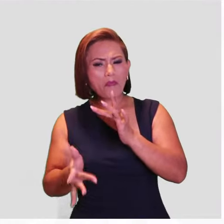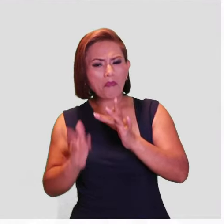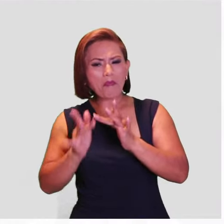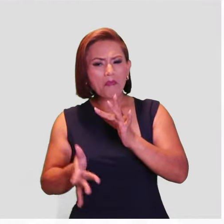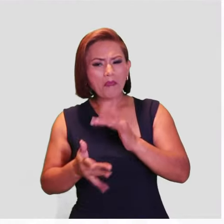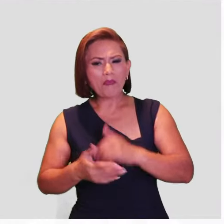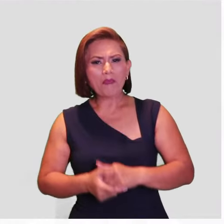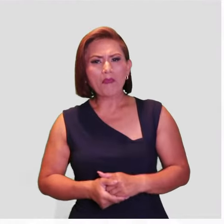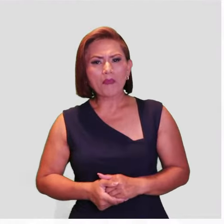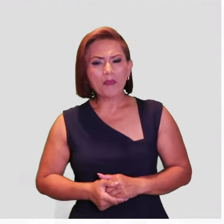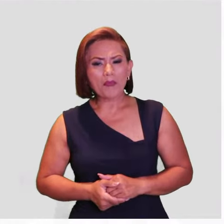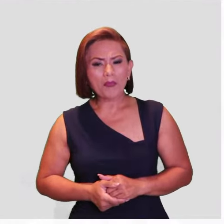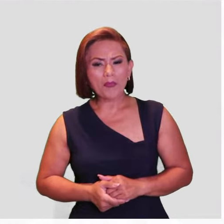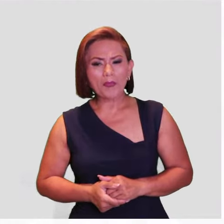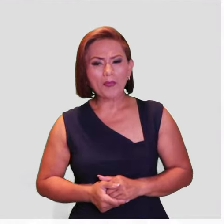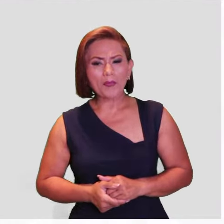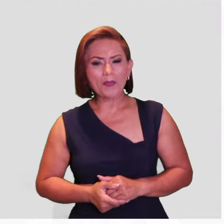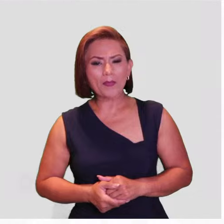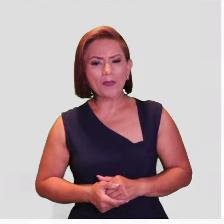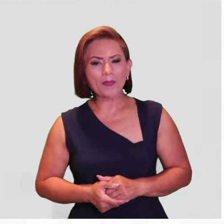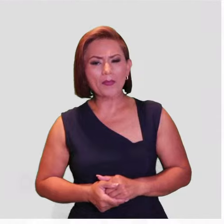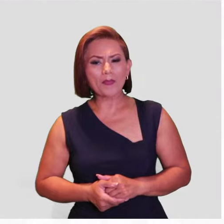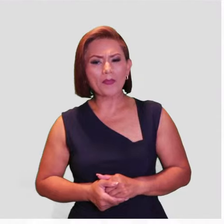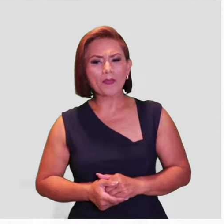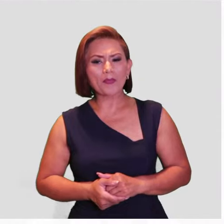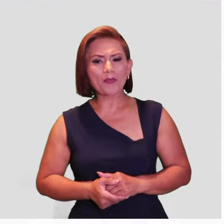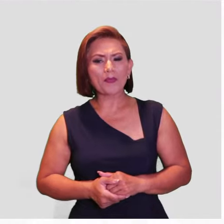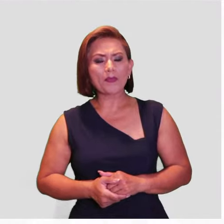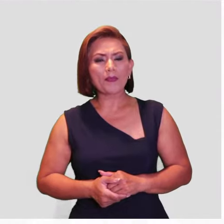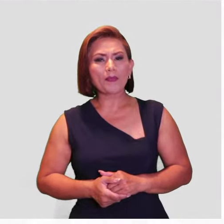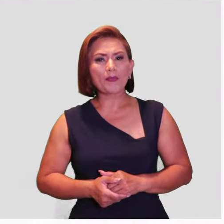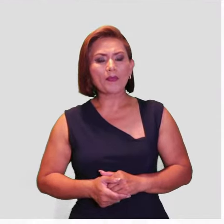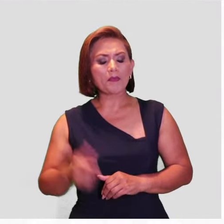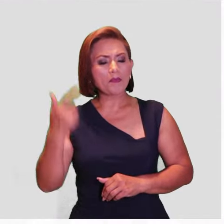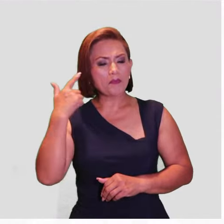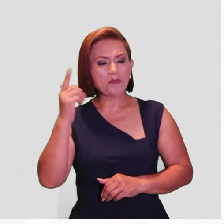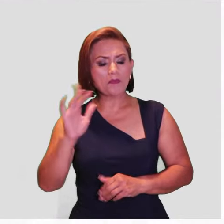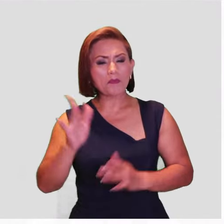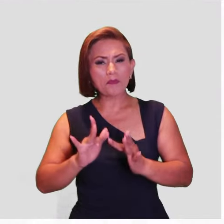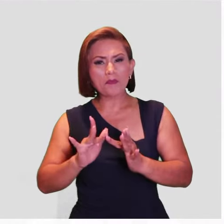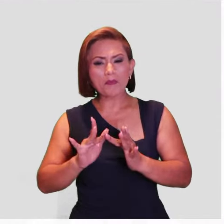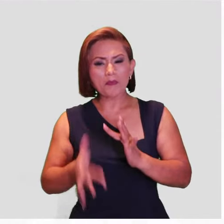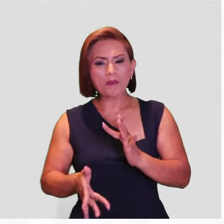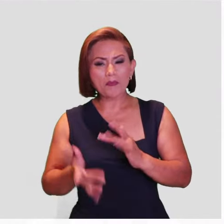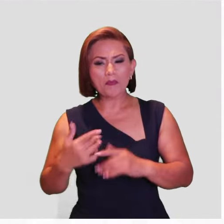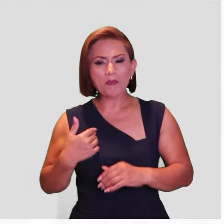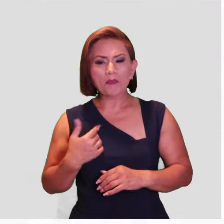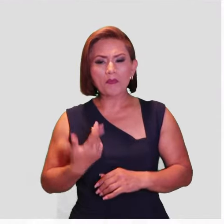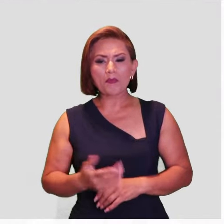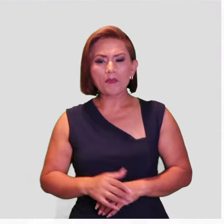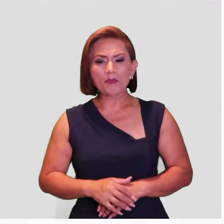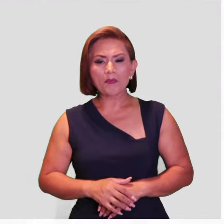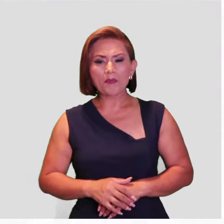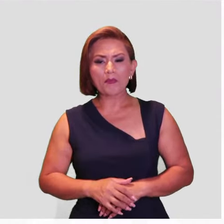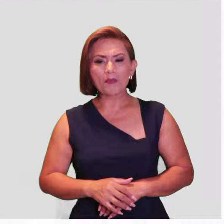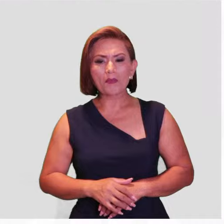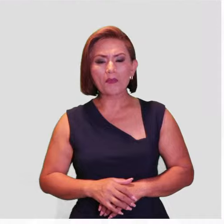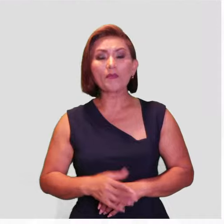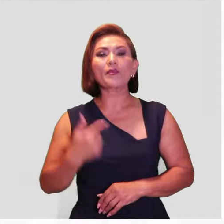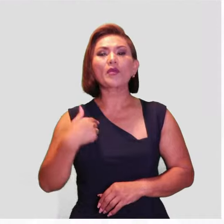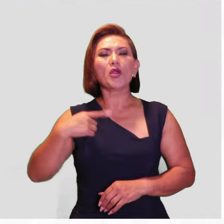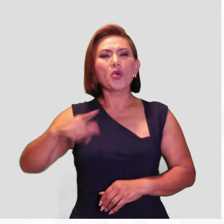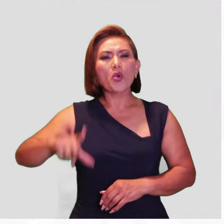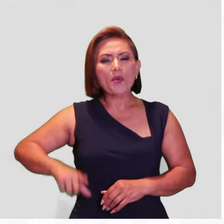participar. Y estar frente del municipio de San Río va a ser un gobierno muy diferente, un